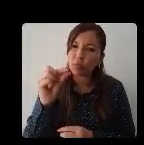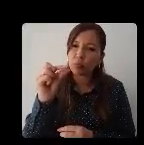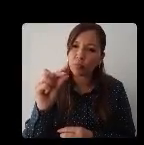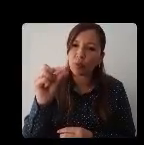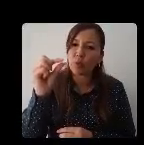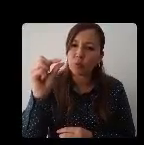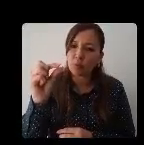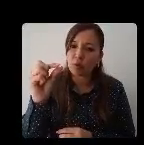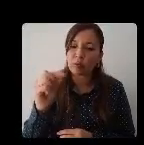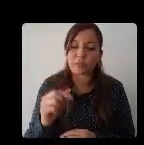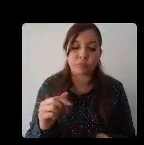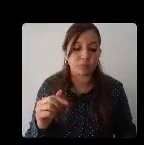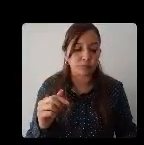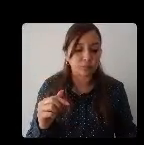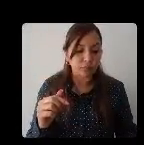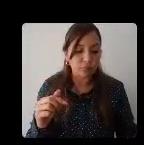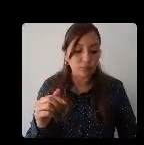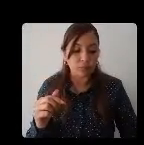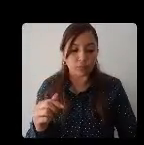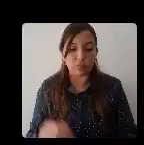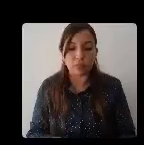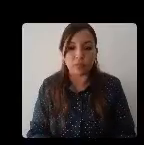de Turismo Emprende. También hemos